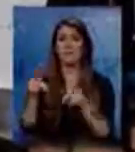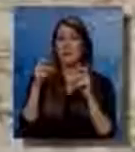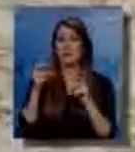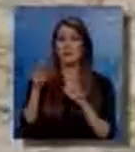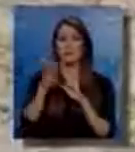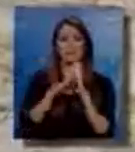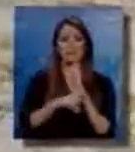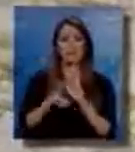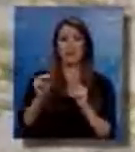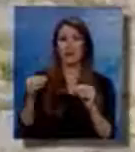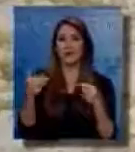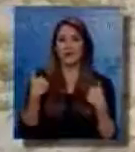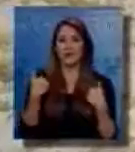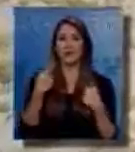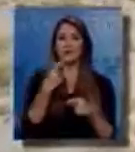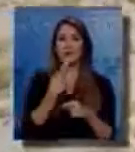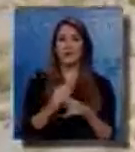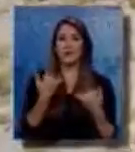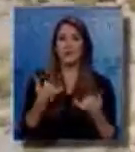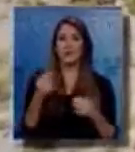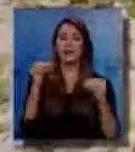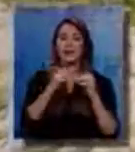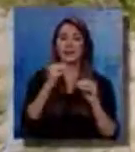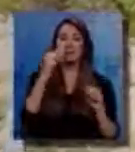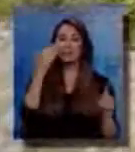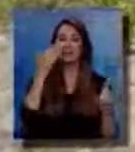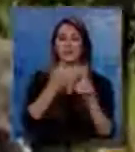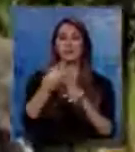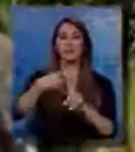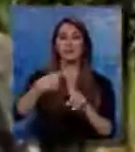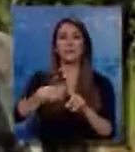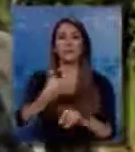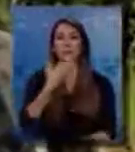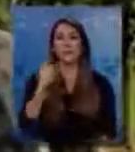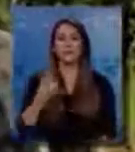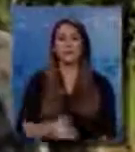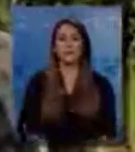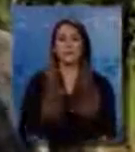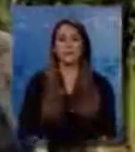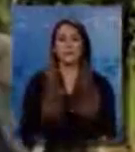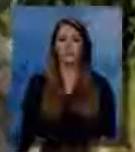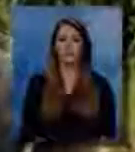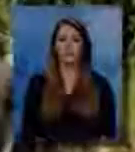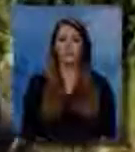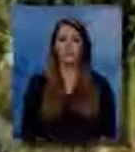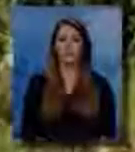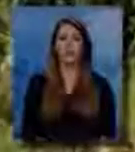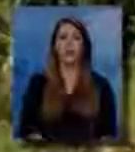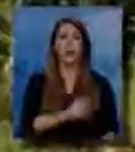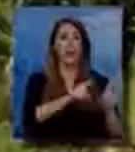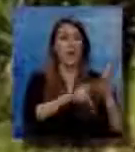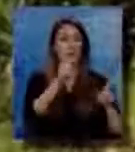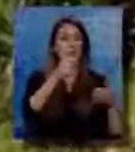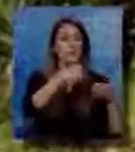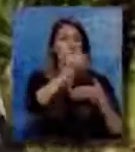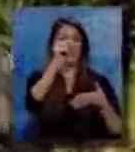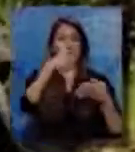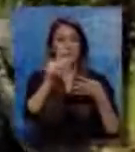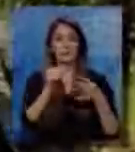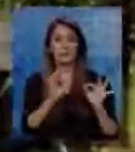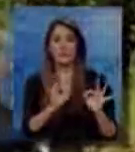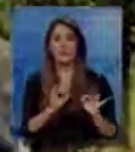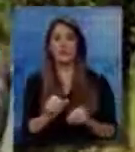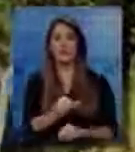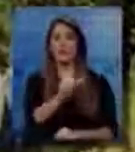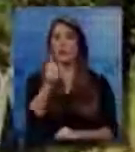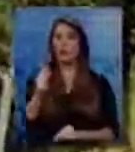regla. Los resultados del operativo se consideran positivos. En unos casos han estado autorizados